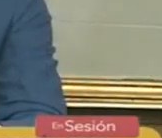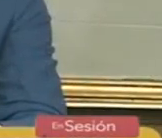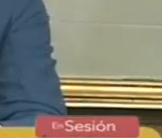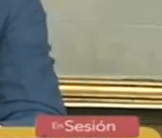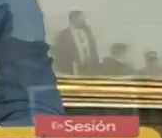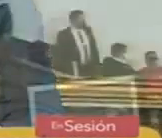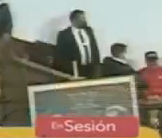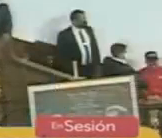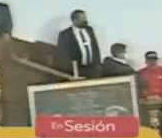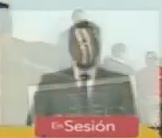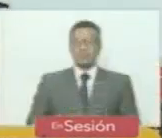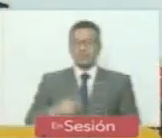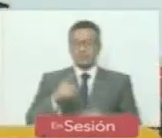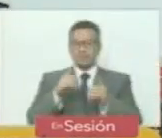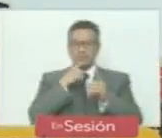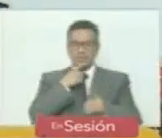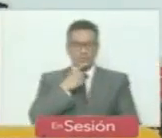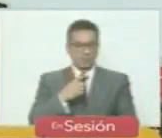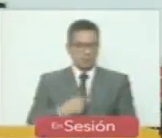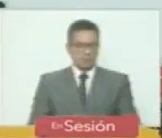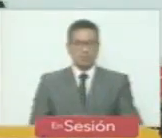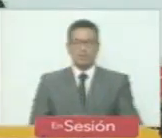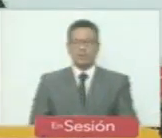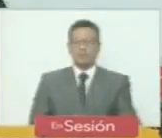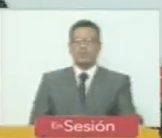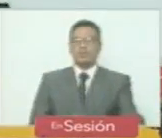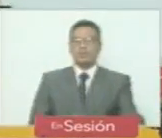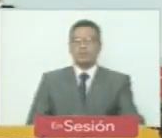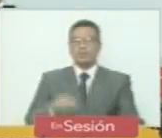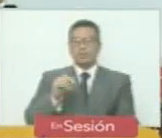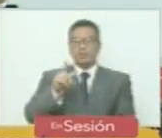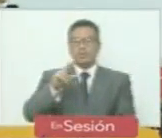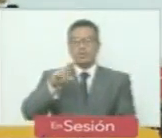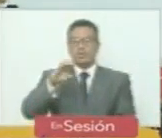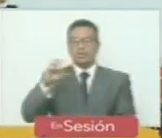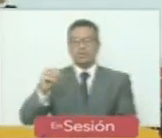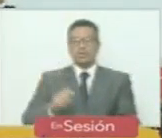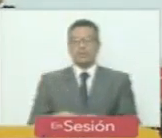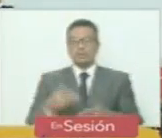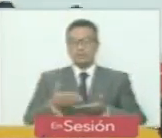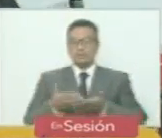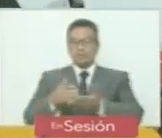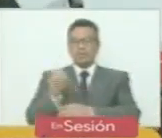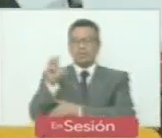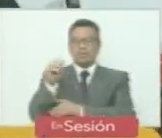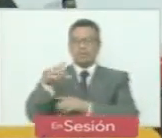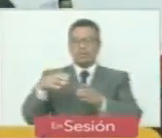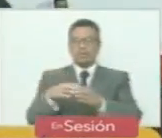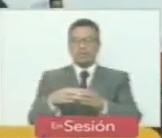El derecho de palabra al diputado Oscar Rondero. Solicita a se le concede.